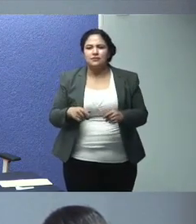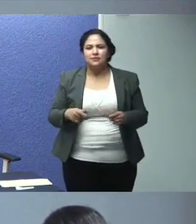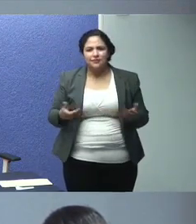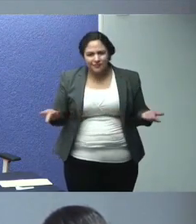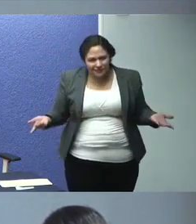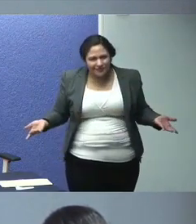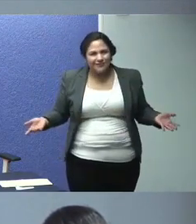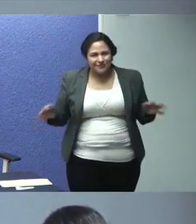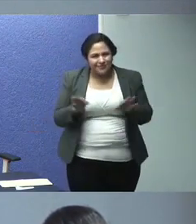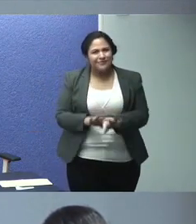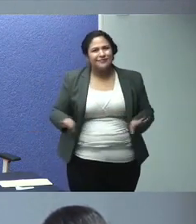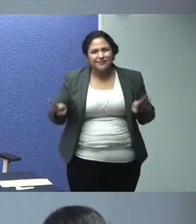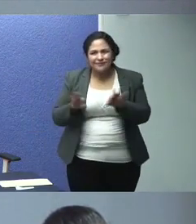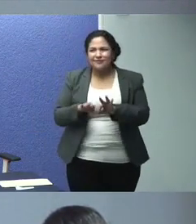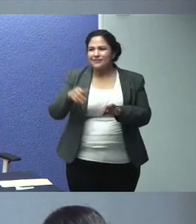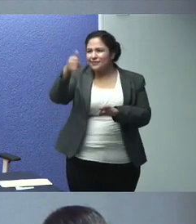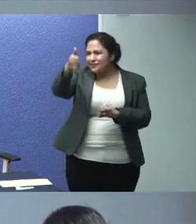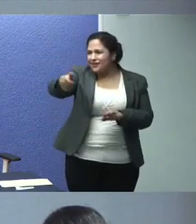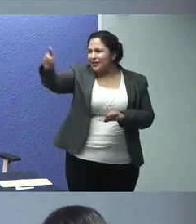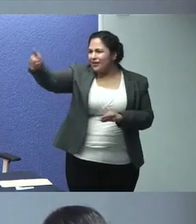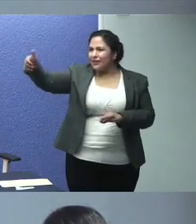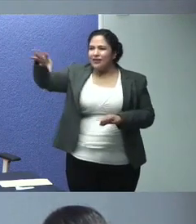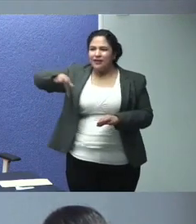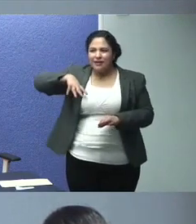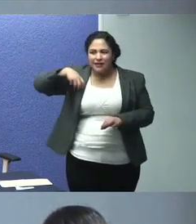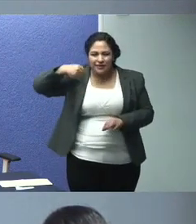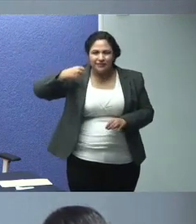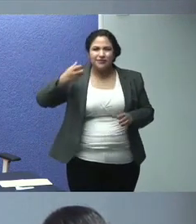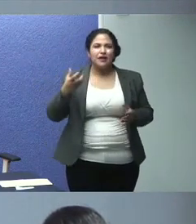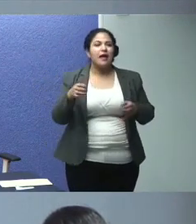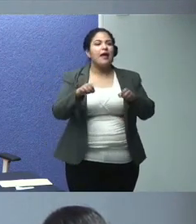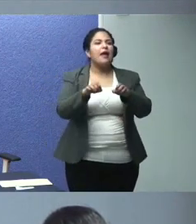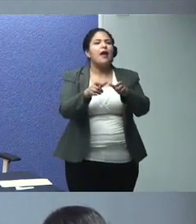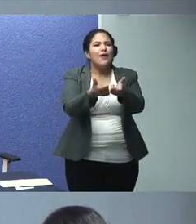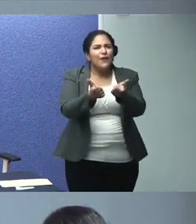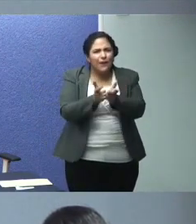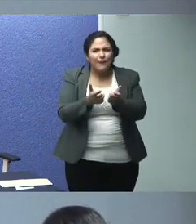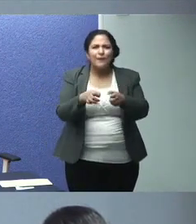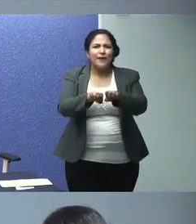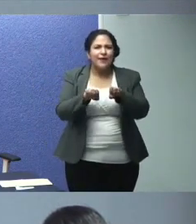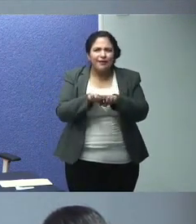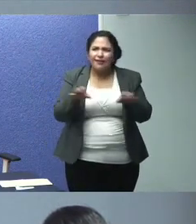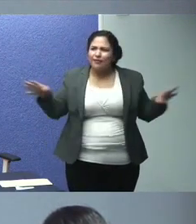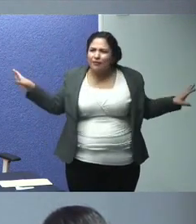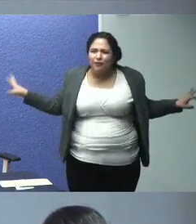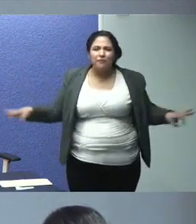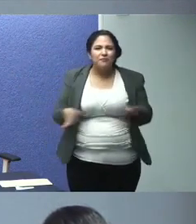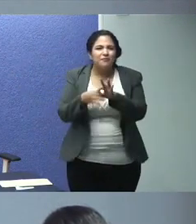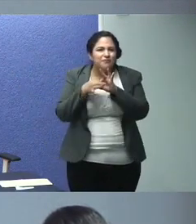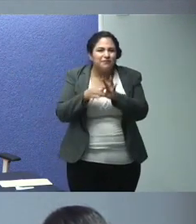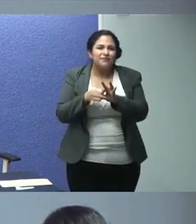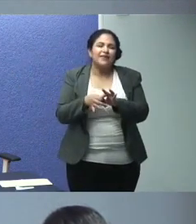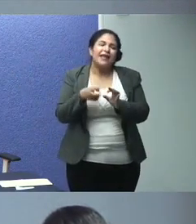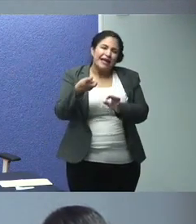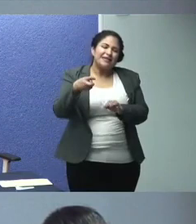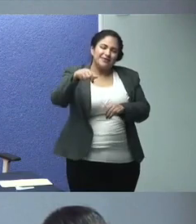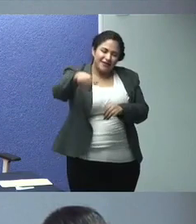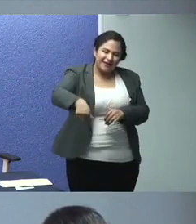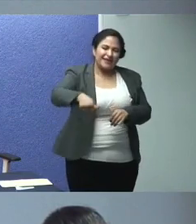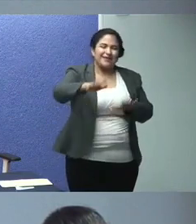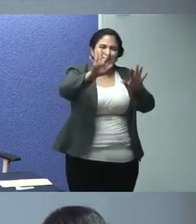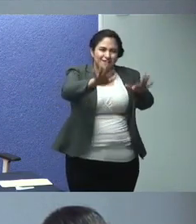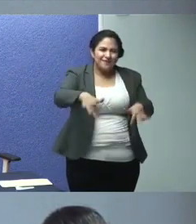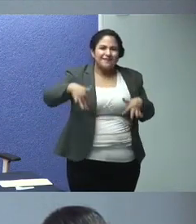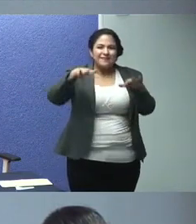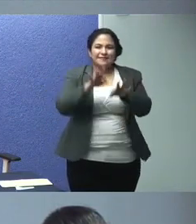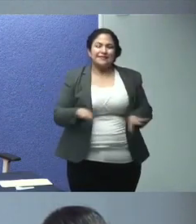articularse, en un movimiento conjunto, ¿verdad? Y para ello requerimos estos espacios de